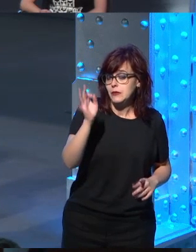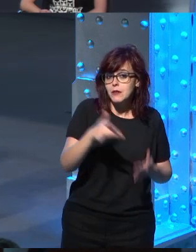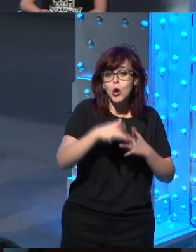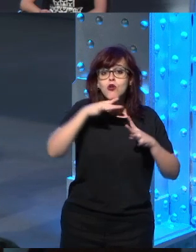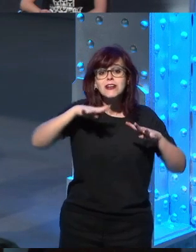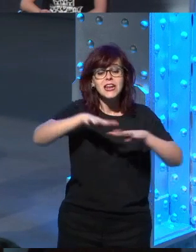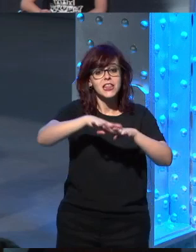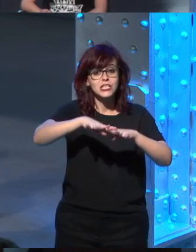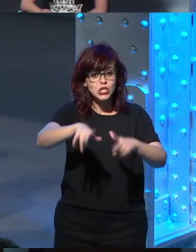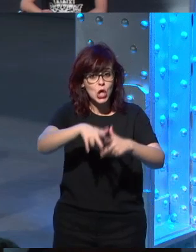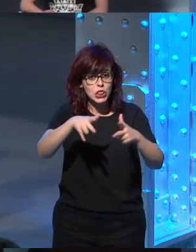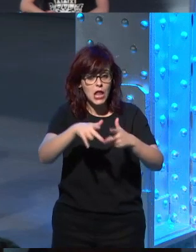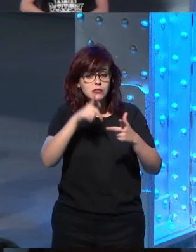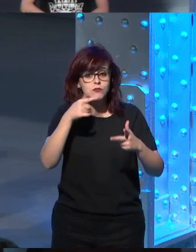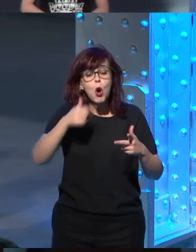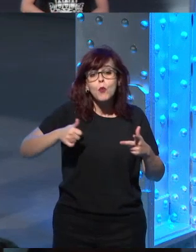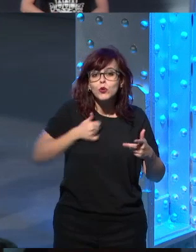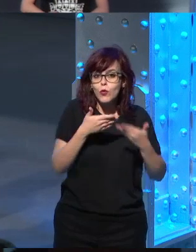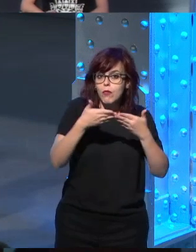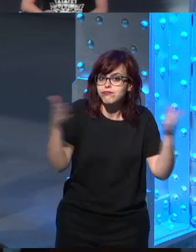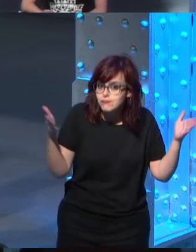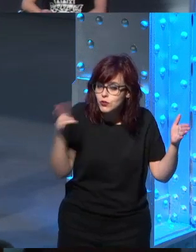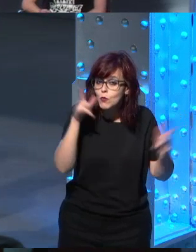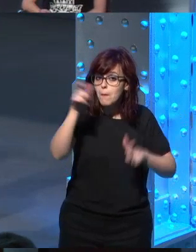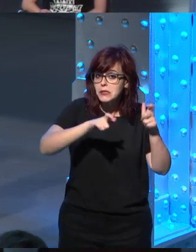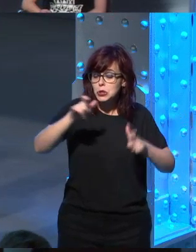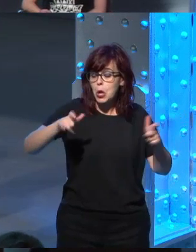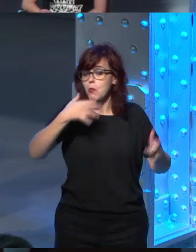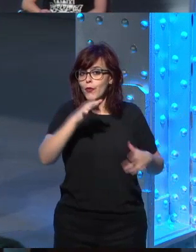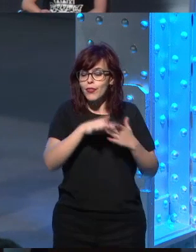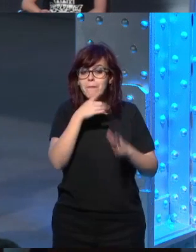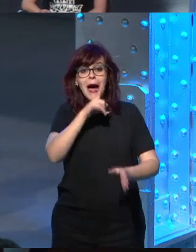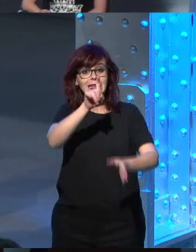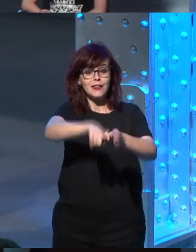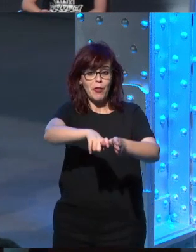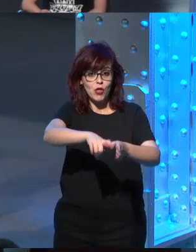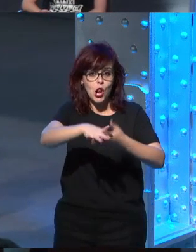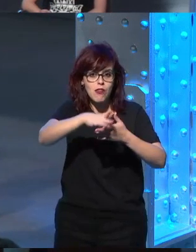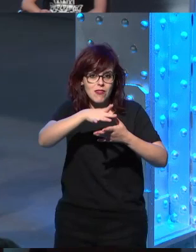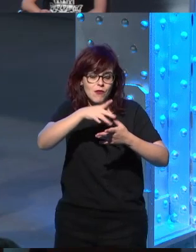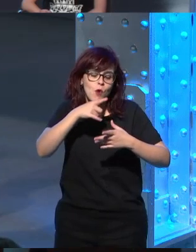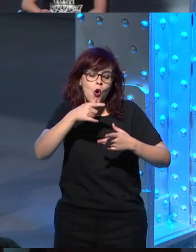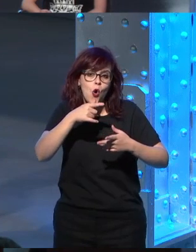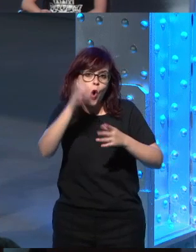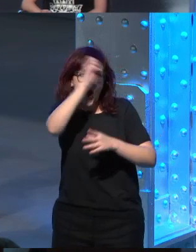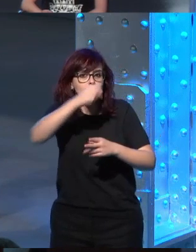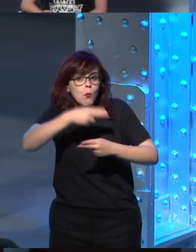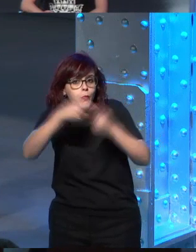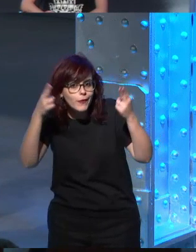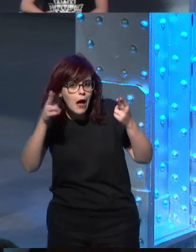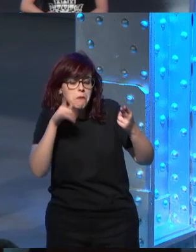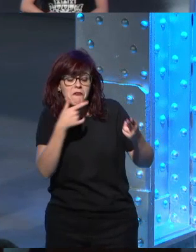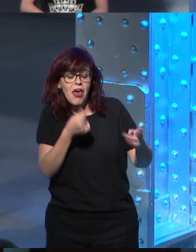redes sociales han abierto la oportunidad que mucha gente que no podía tener o no tenía participación en la vida pública, pues sí que la tenga.